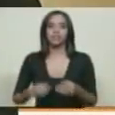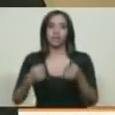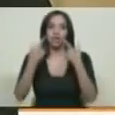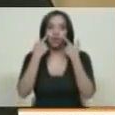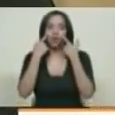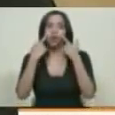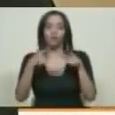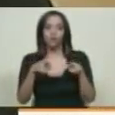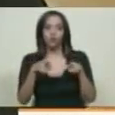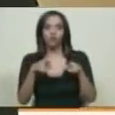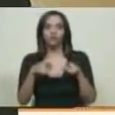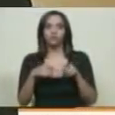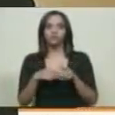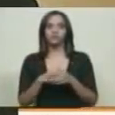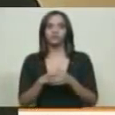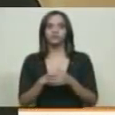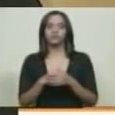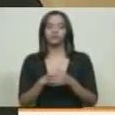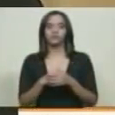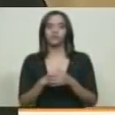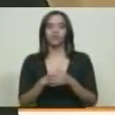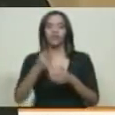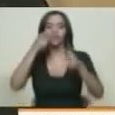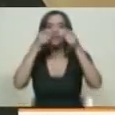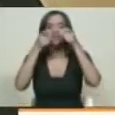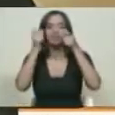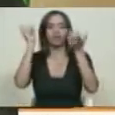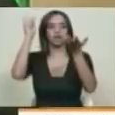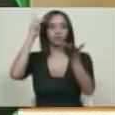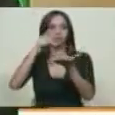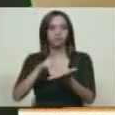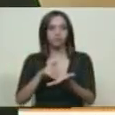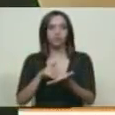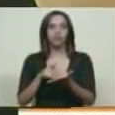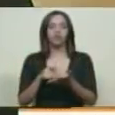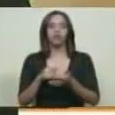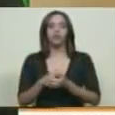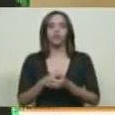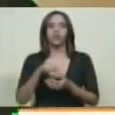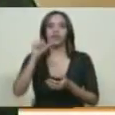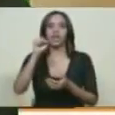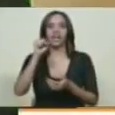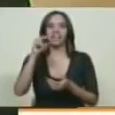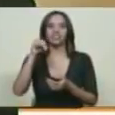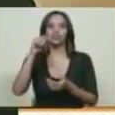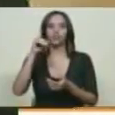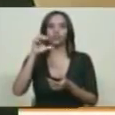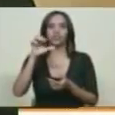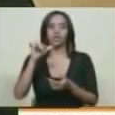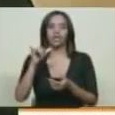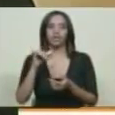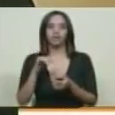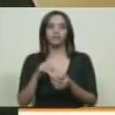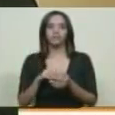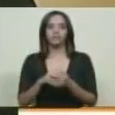a él, fue el fiscal allí. Fue la Sunde. ¿Habéis sido un formato últimamente?